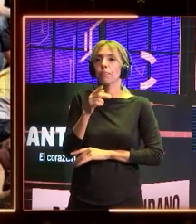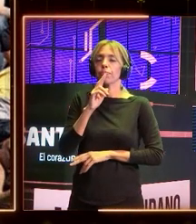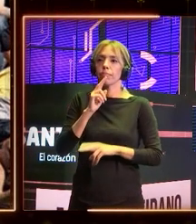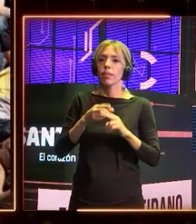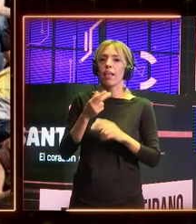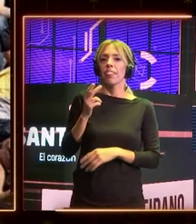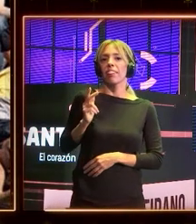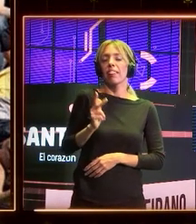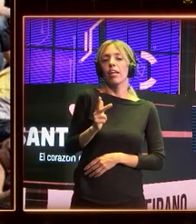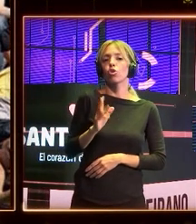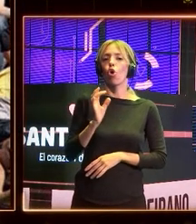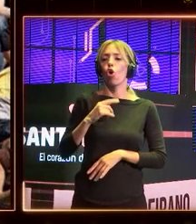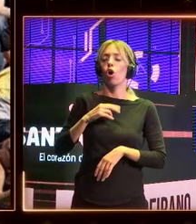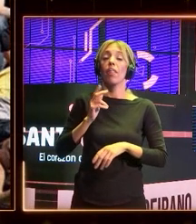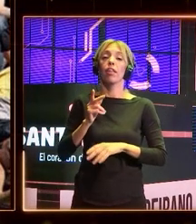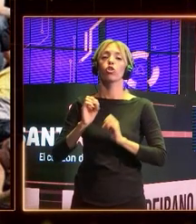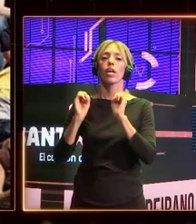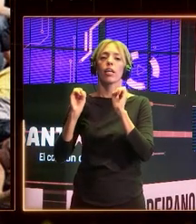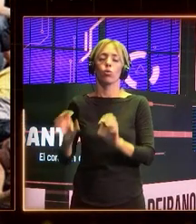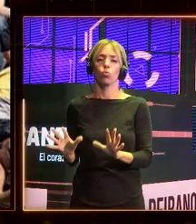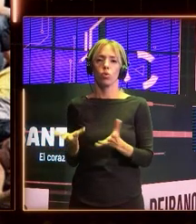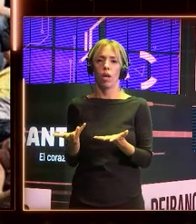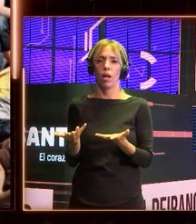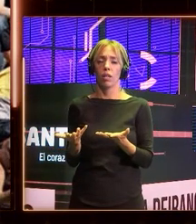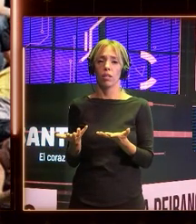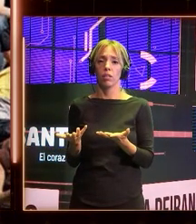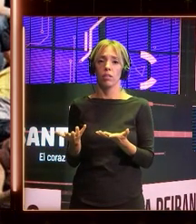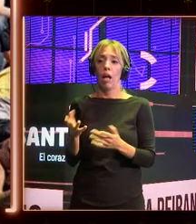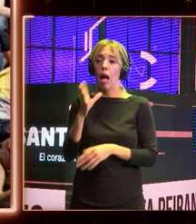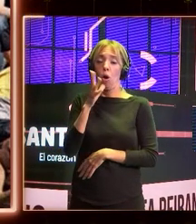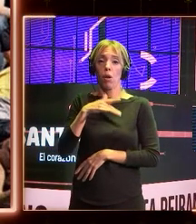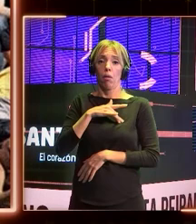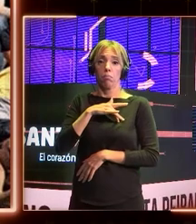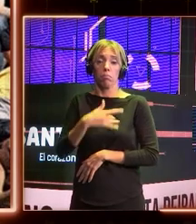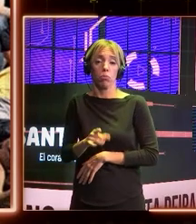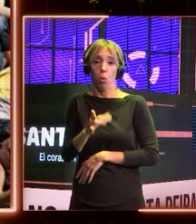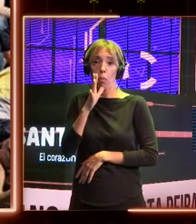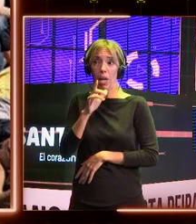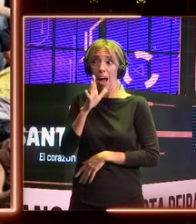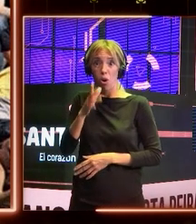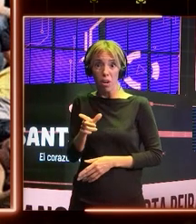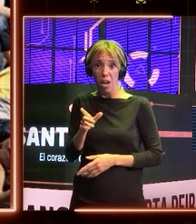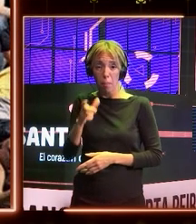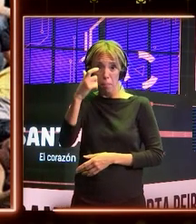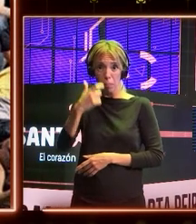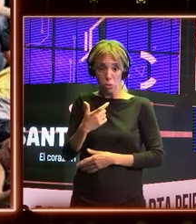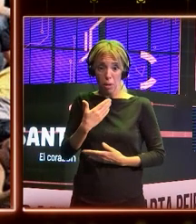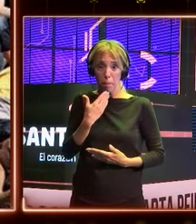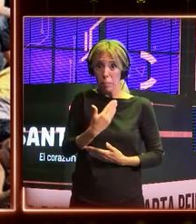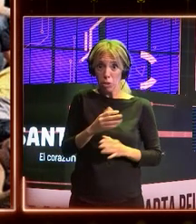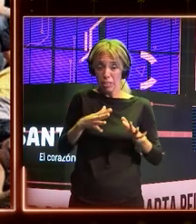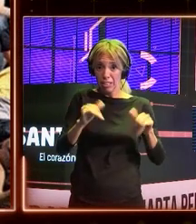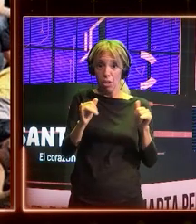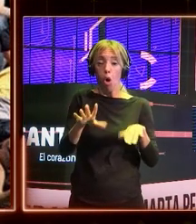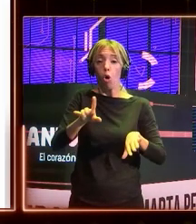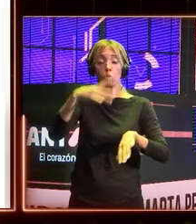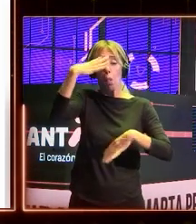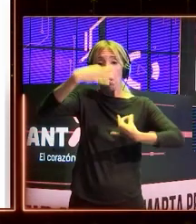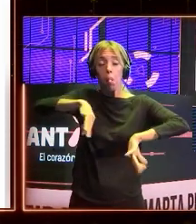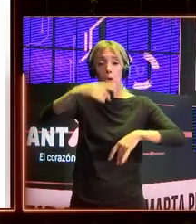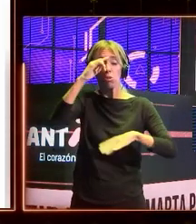o renuncias al derecho a los que ya no tienes que consentir porque nadie te va a pedir permiso y la mayor parte de las veces ni siquiera vas a saber qué está